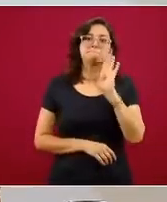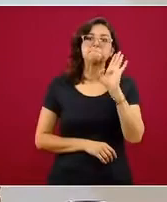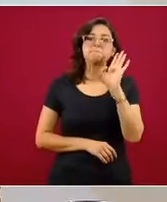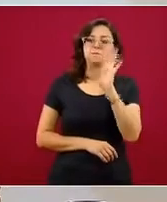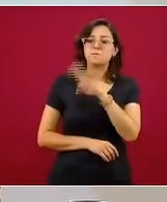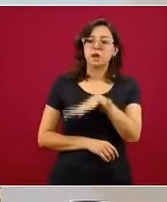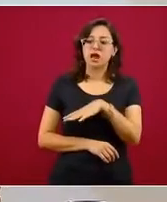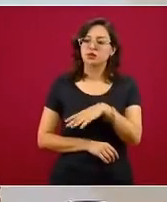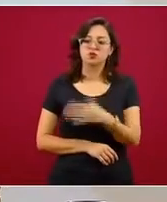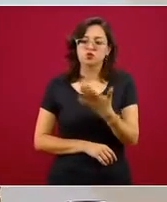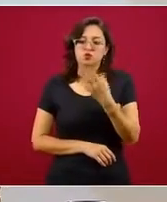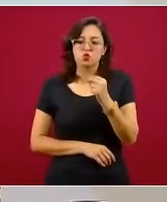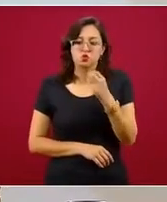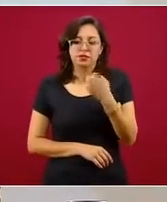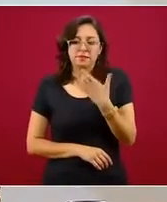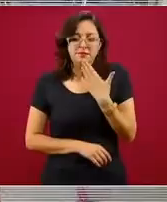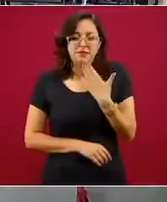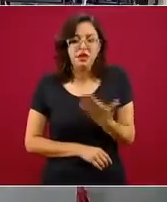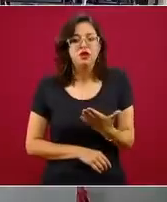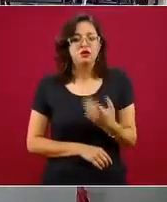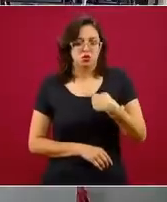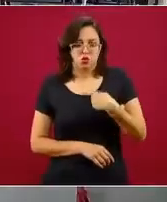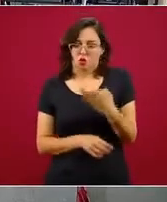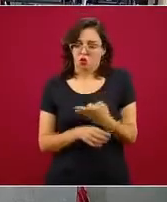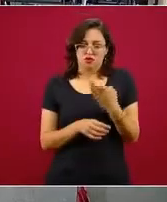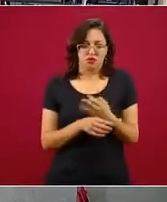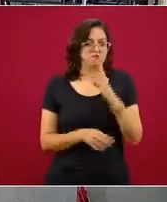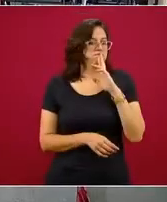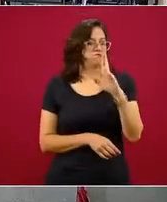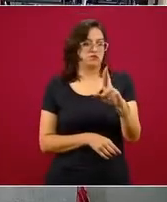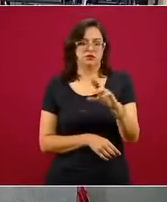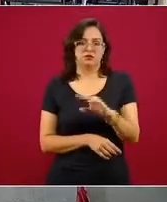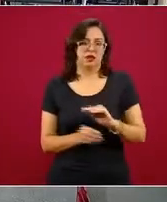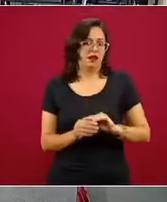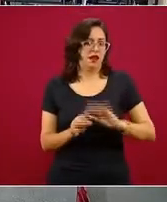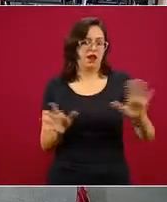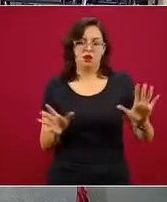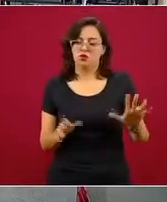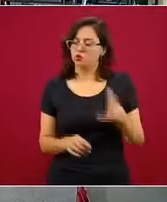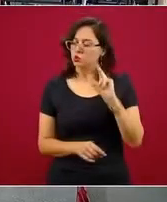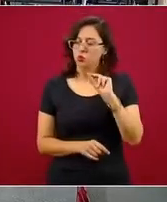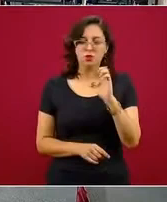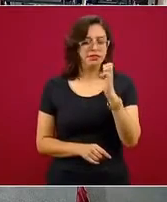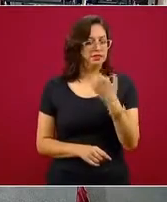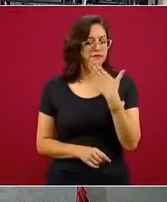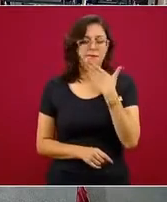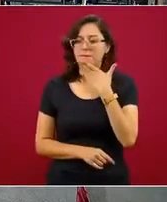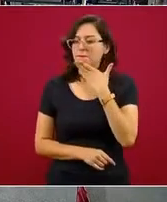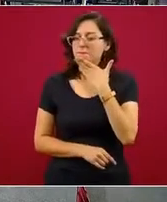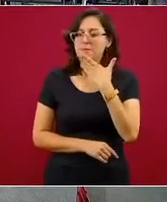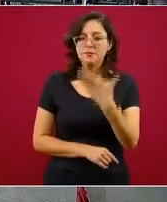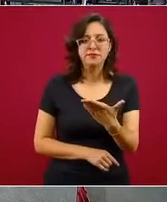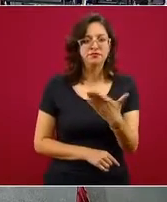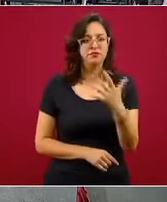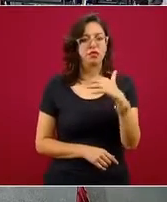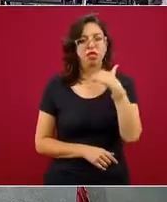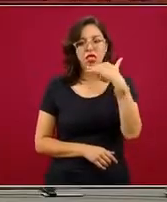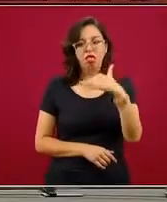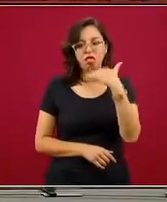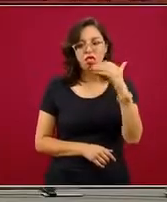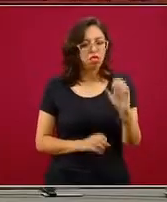es la postura que puedo decirle instantáneamente. No es para nada adecuado que los